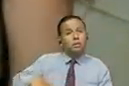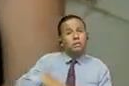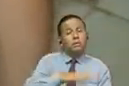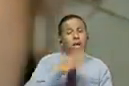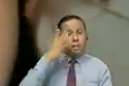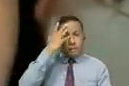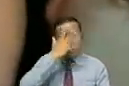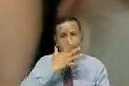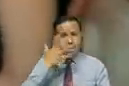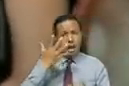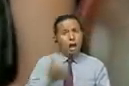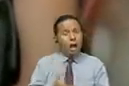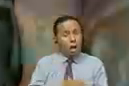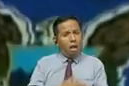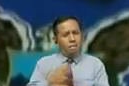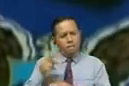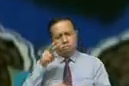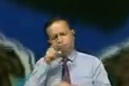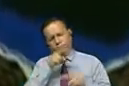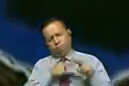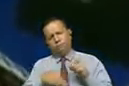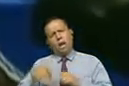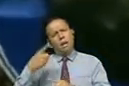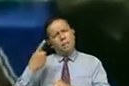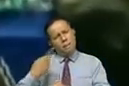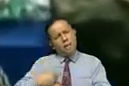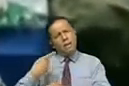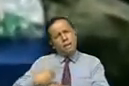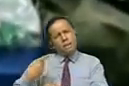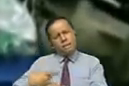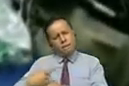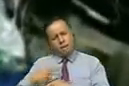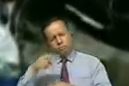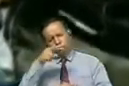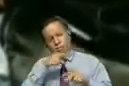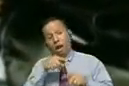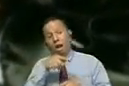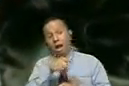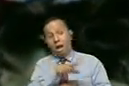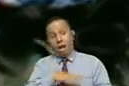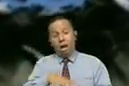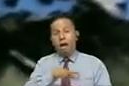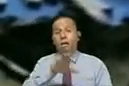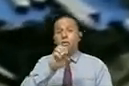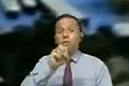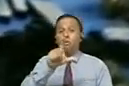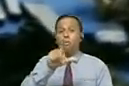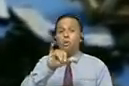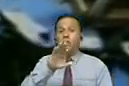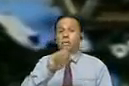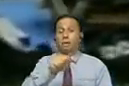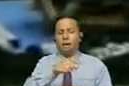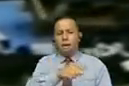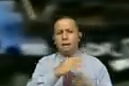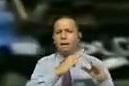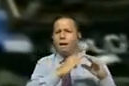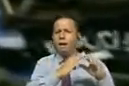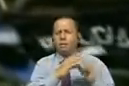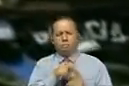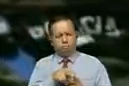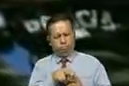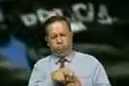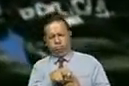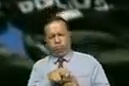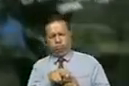Seguimientos por varios días permitieron identificar un domicilio ubicado en el sector de La Tolita, donde se almacenaba un arsenal bélico.